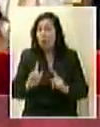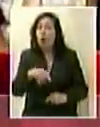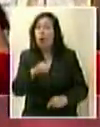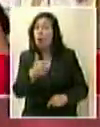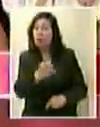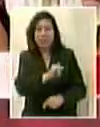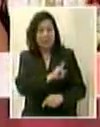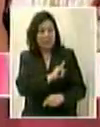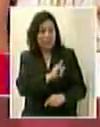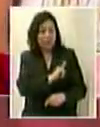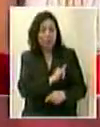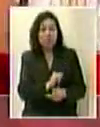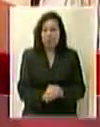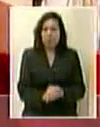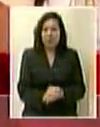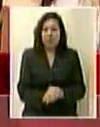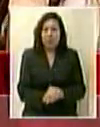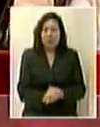institución